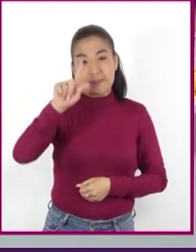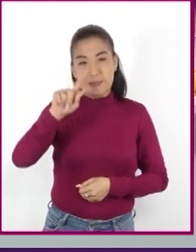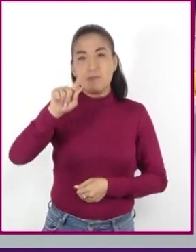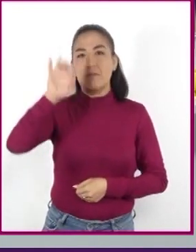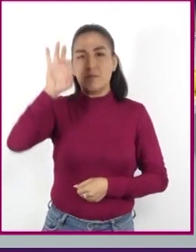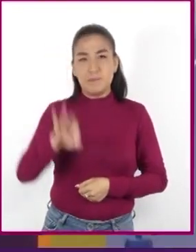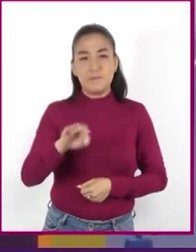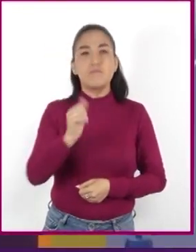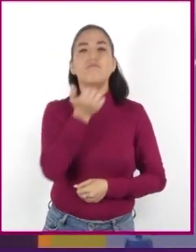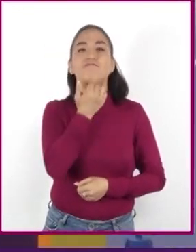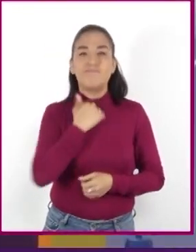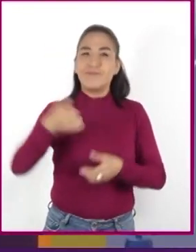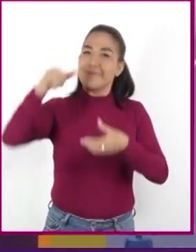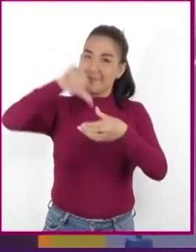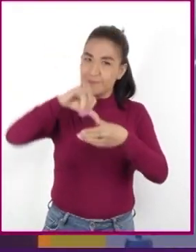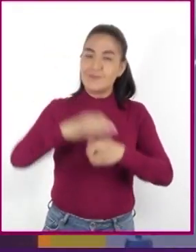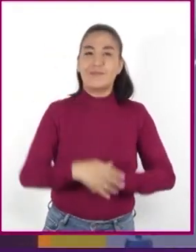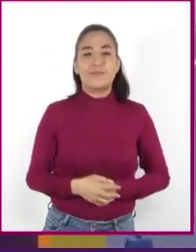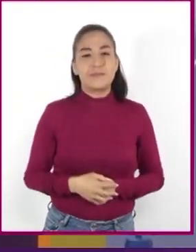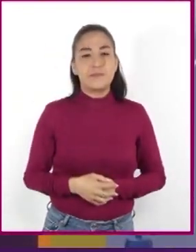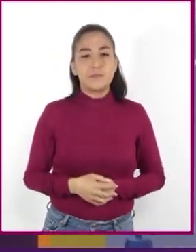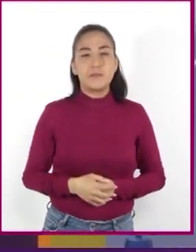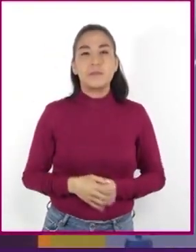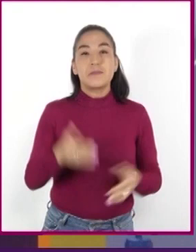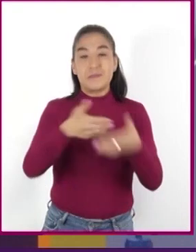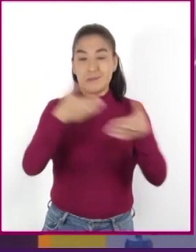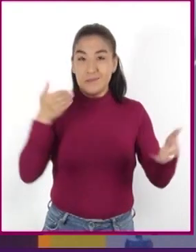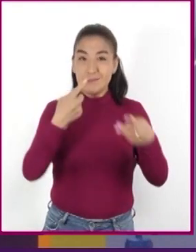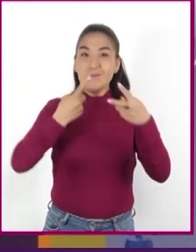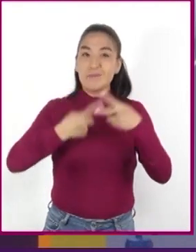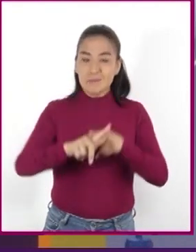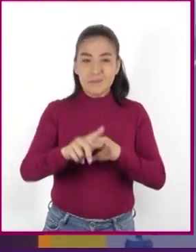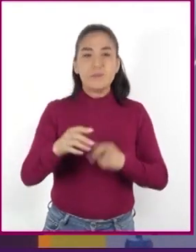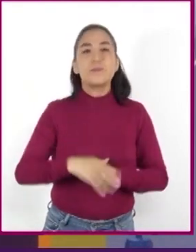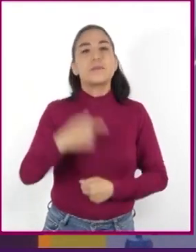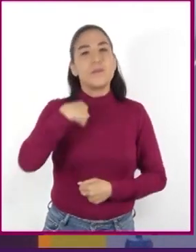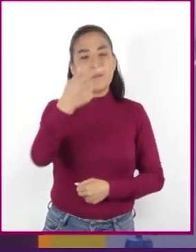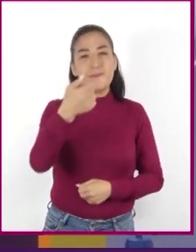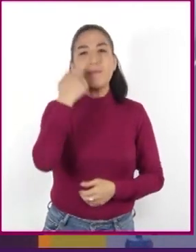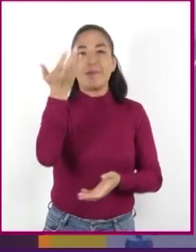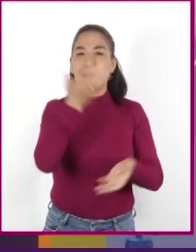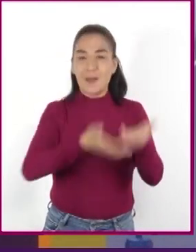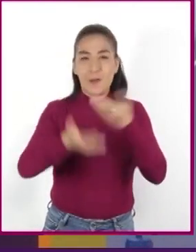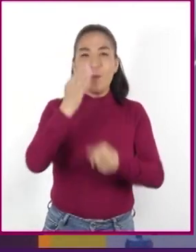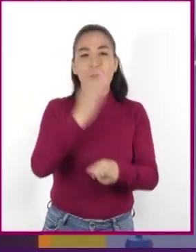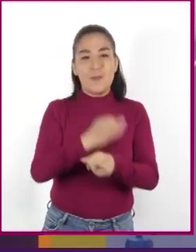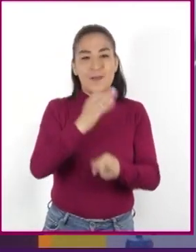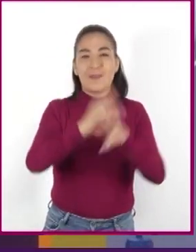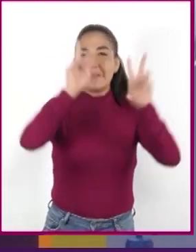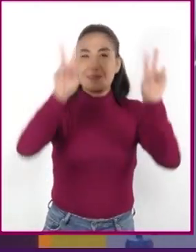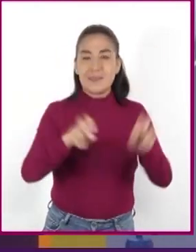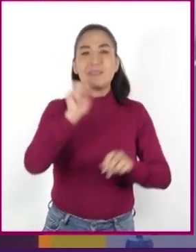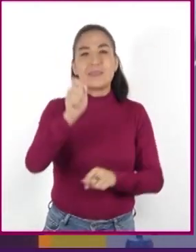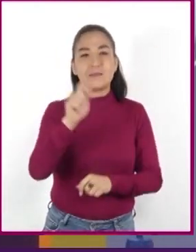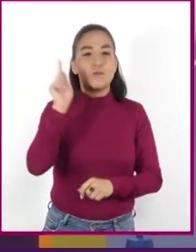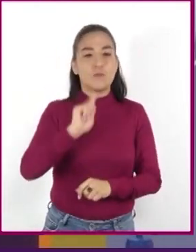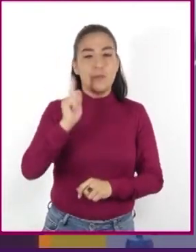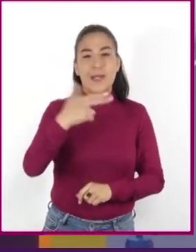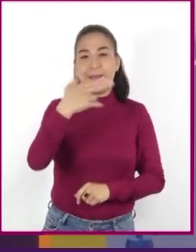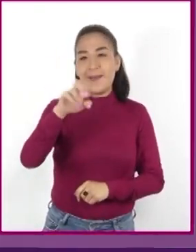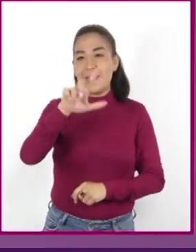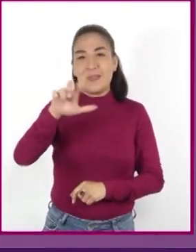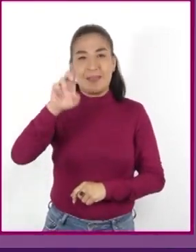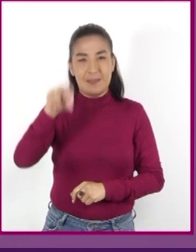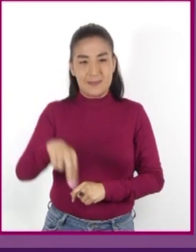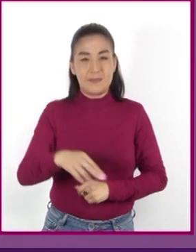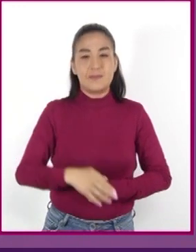de alcohol. Antes de iniciar, quiero compartir con ustedes una frase de la neurobióloga y antropóloga Helen Elizabeth